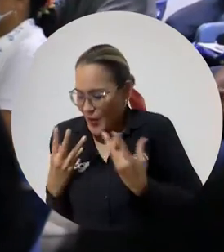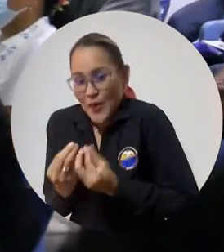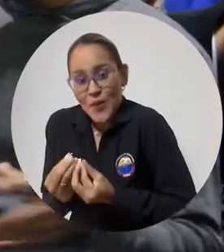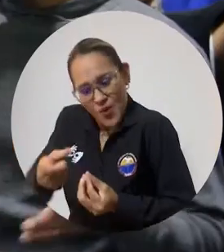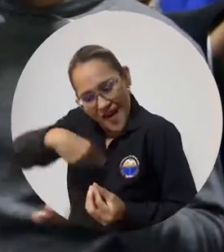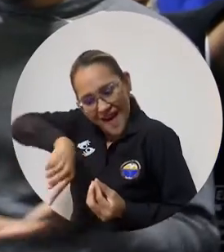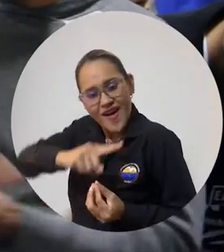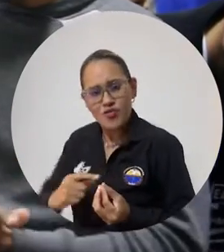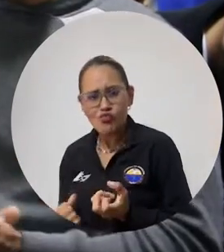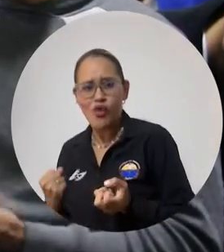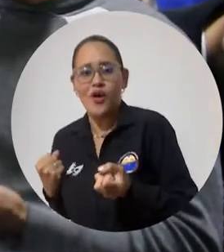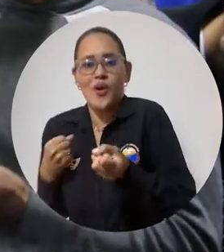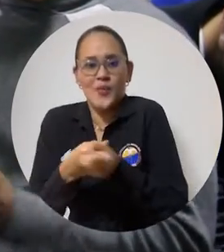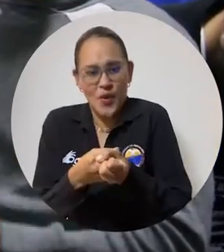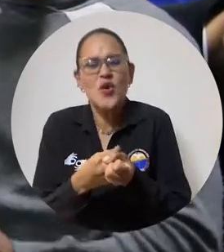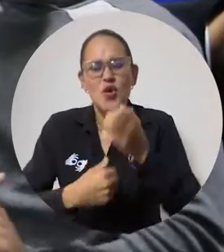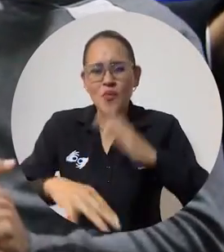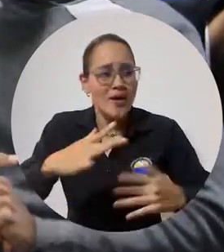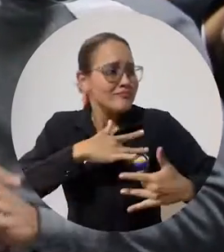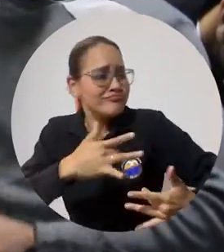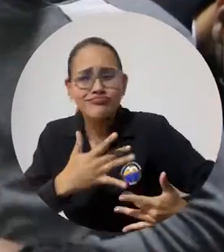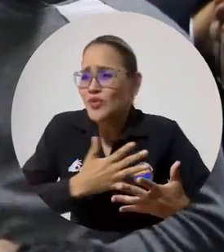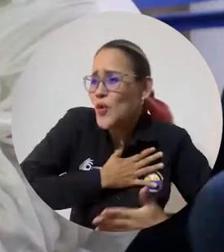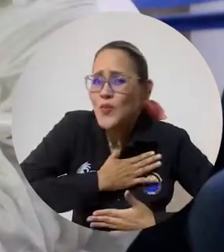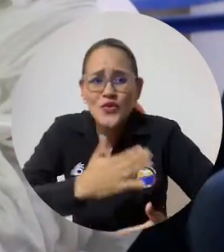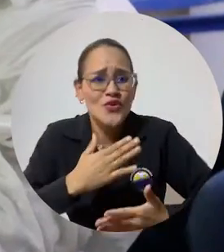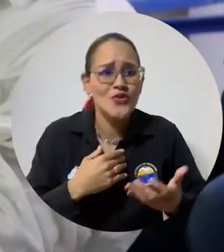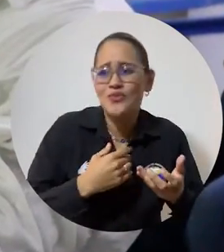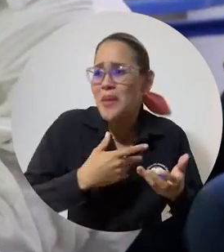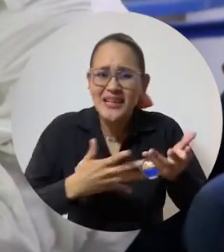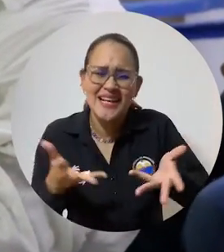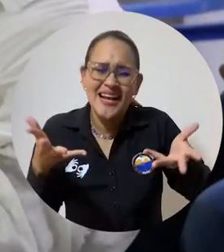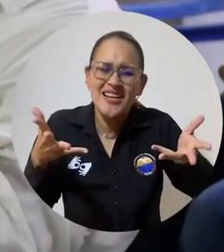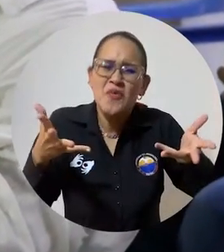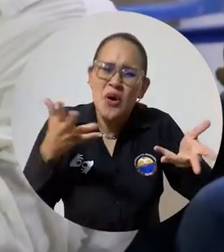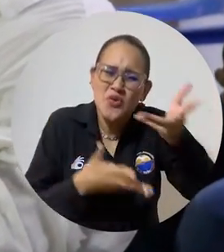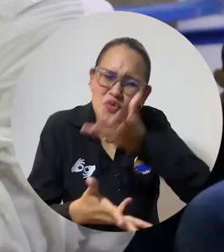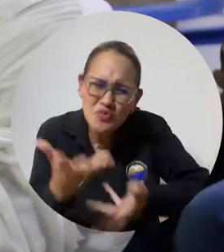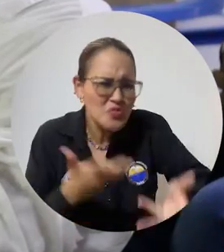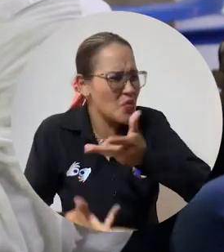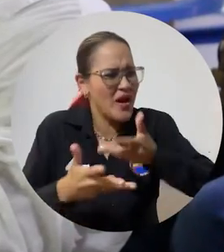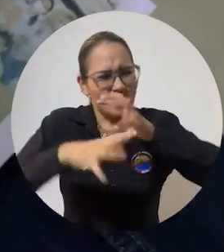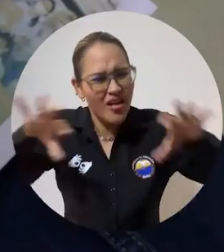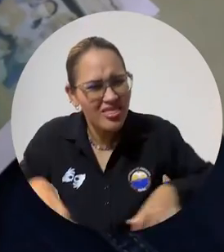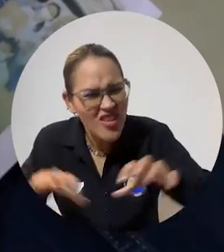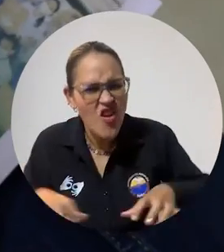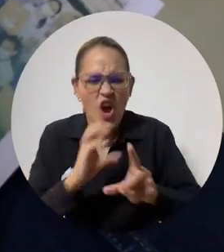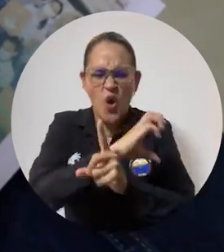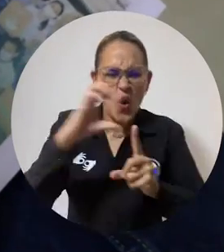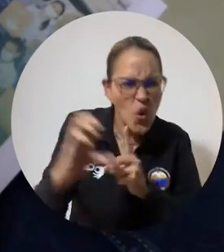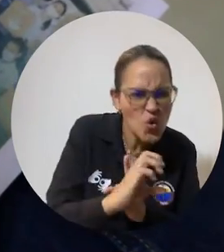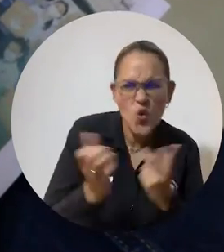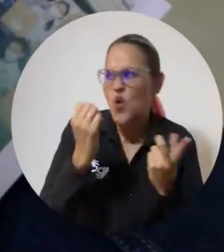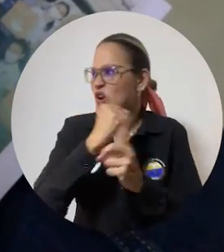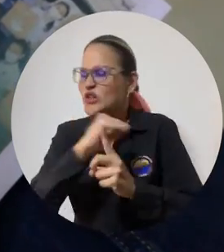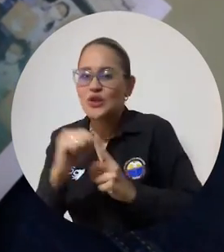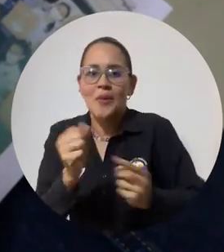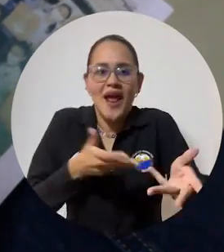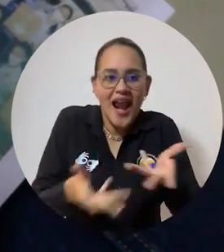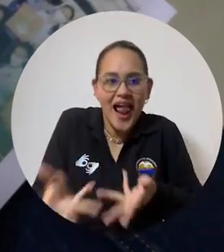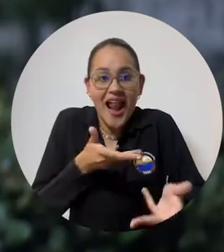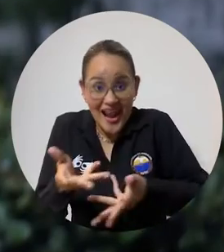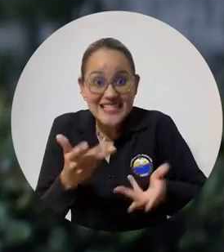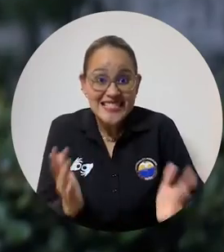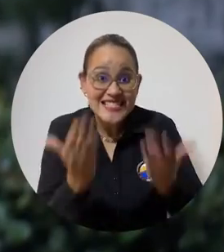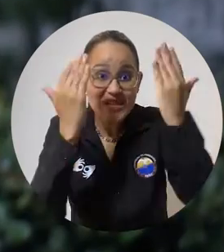lo técnico, desde el apoyo humano y logístico, todas estas actividades que articulan lo cultural con lo social. Se ve que es una muy